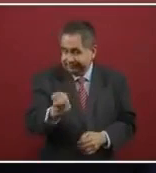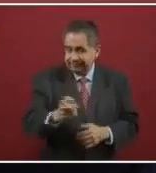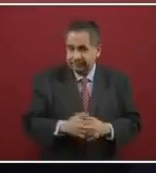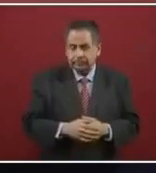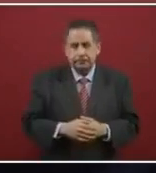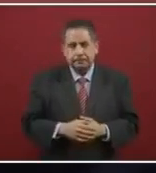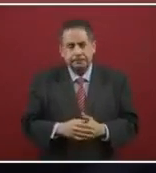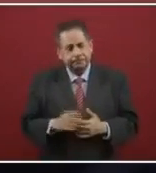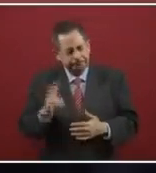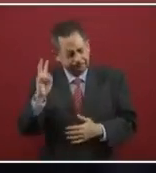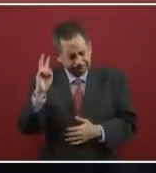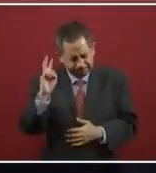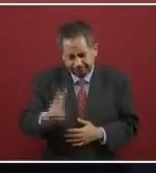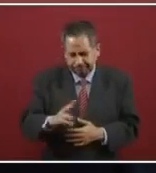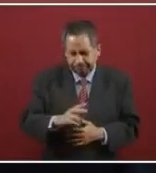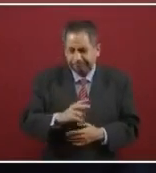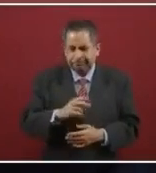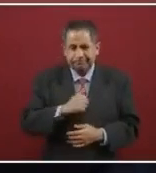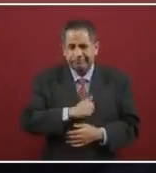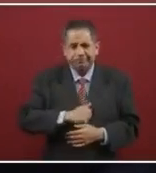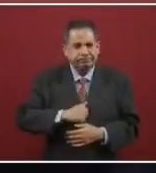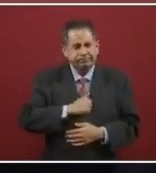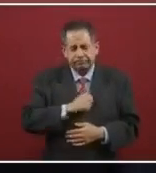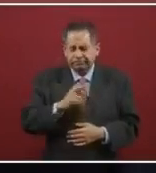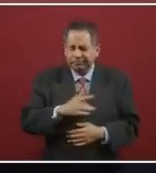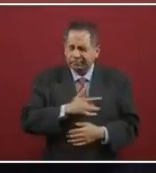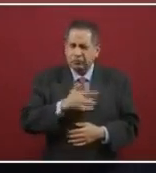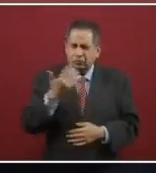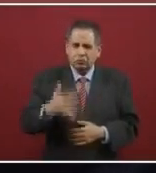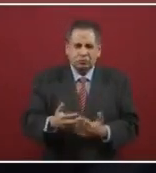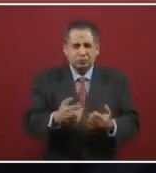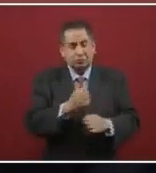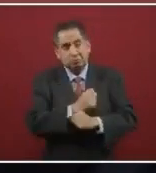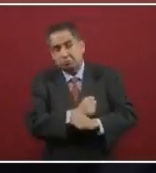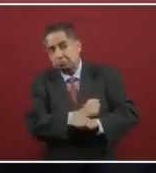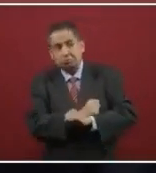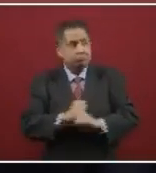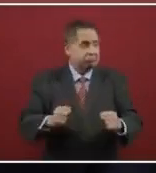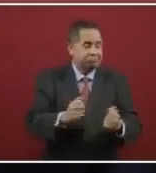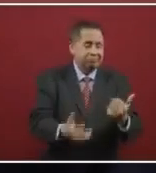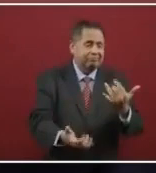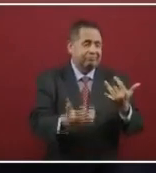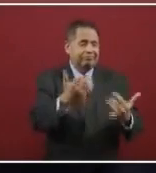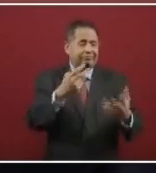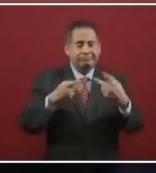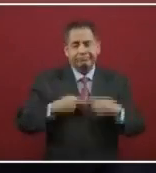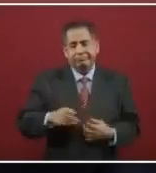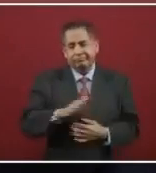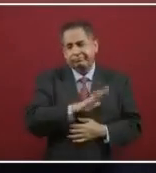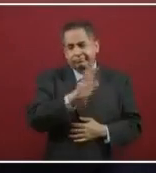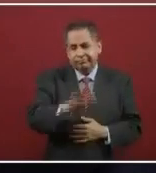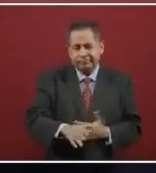Lamento mucho lo de la explosión, la pérdida de vidas humanas.